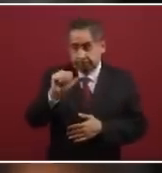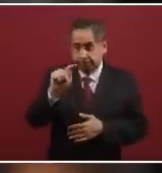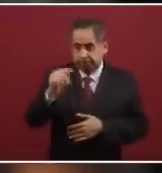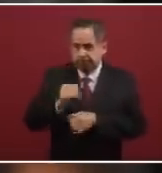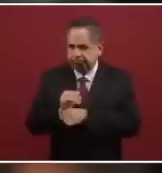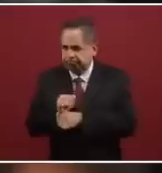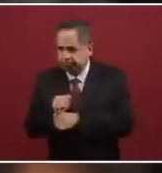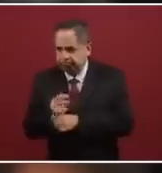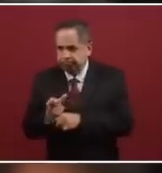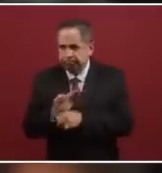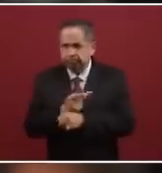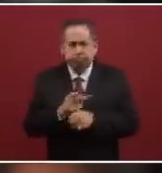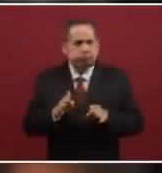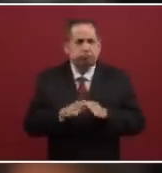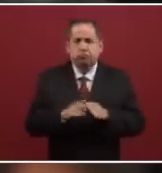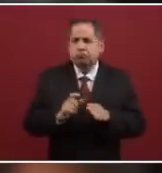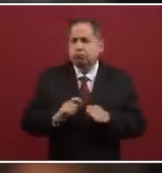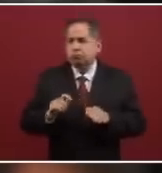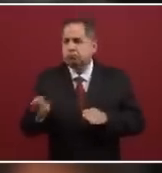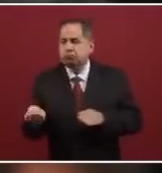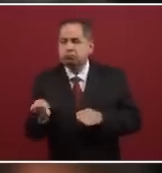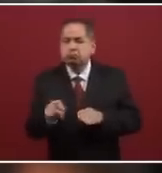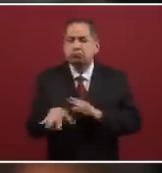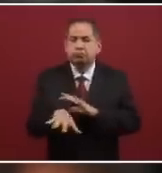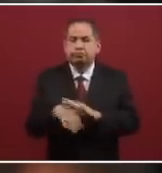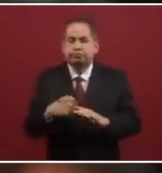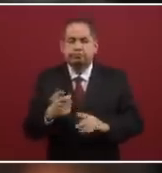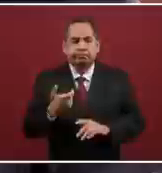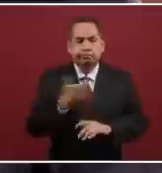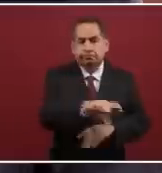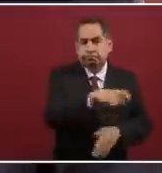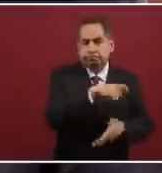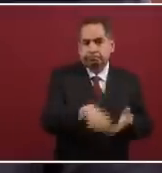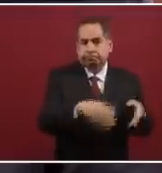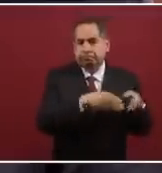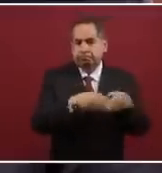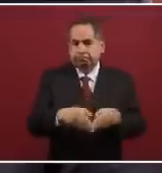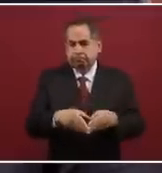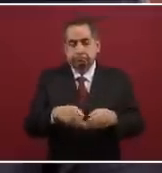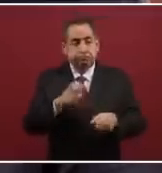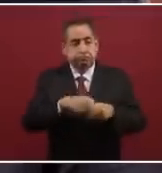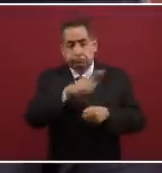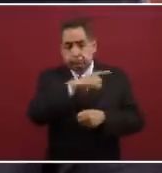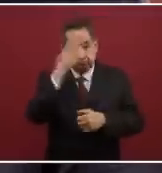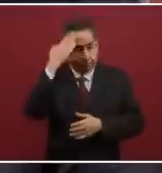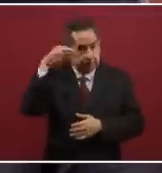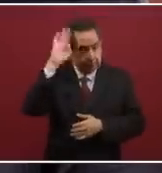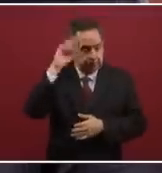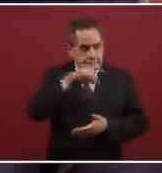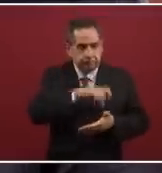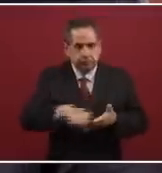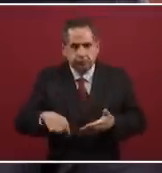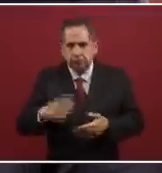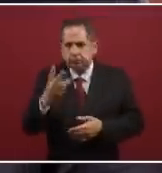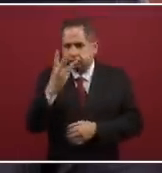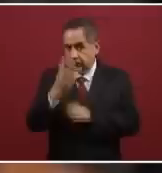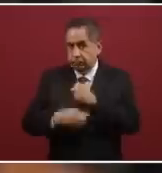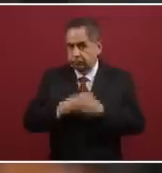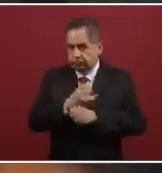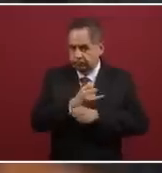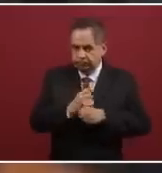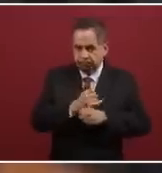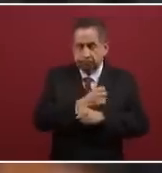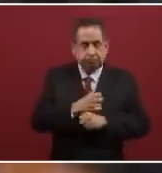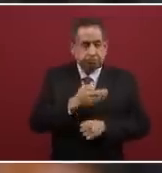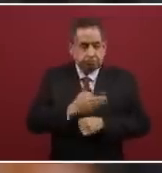cómo se trianguló el dinero para sacar esos, para comprarlos en Australia, pero ya van 3 años de esa investigación y hasta